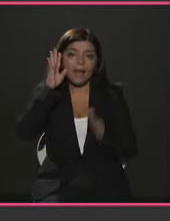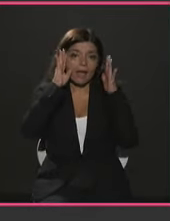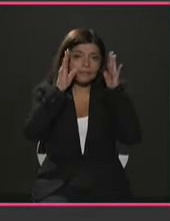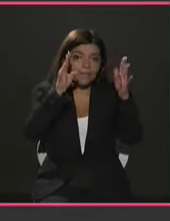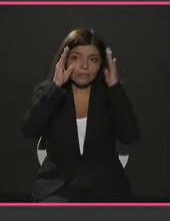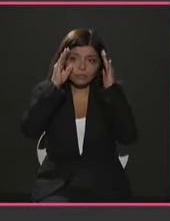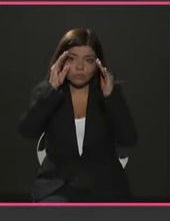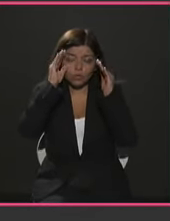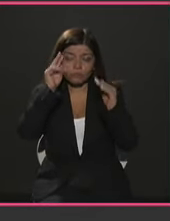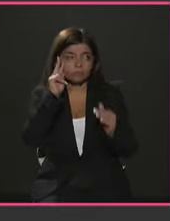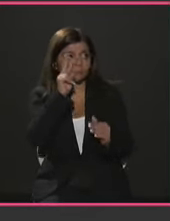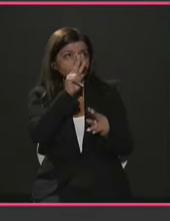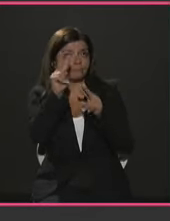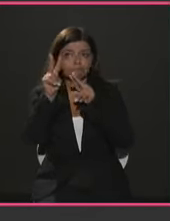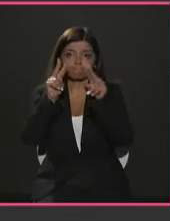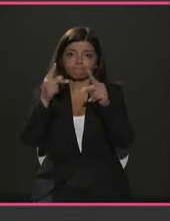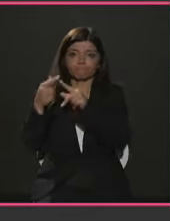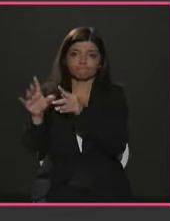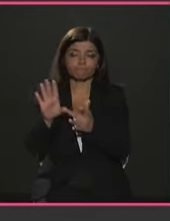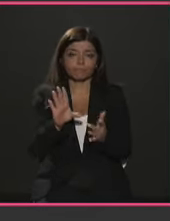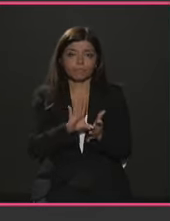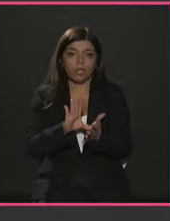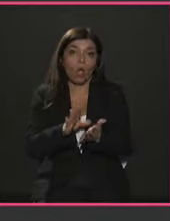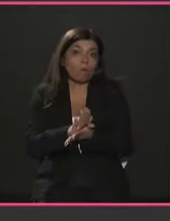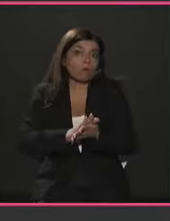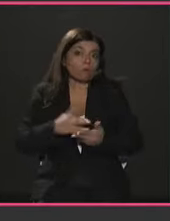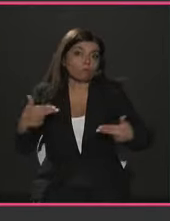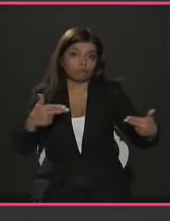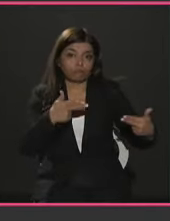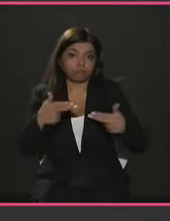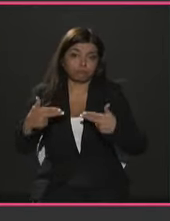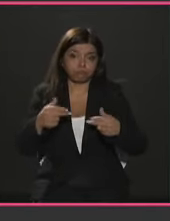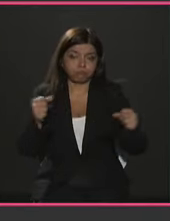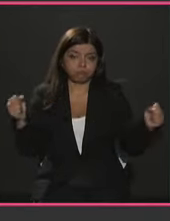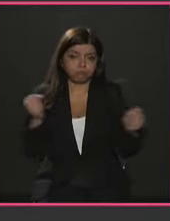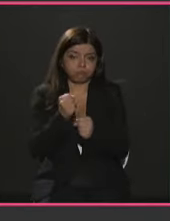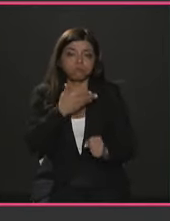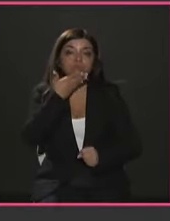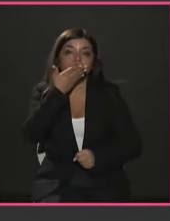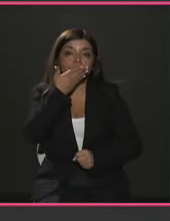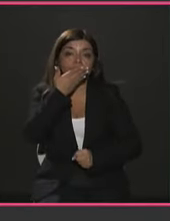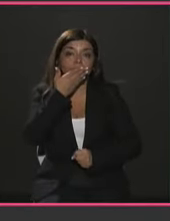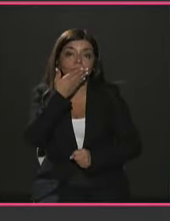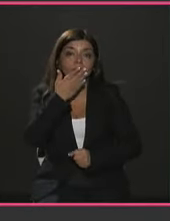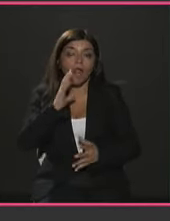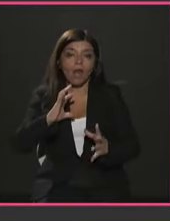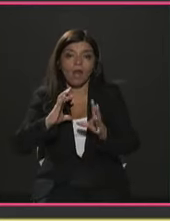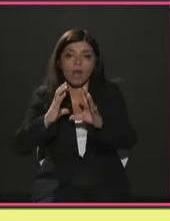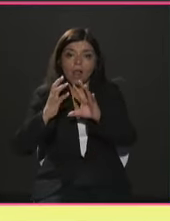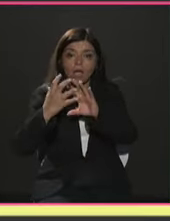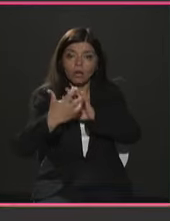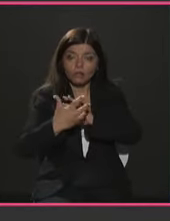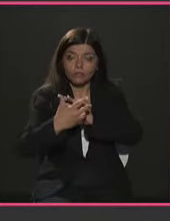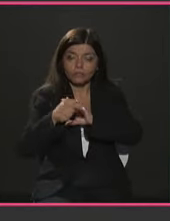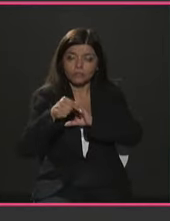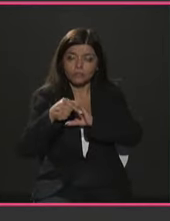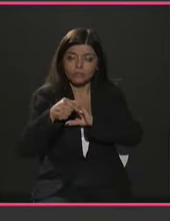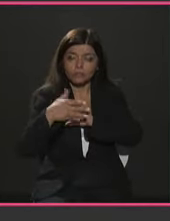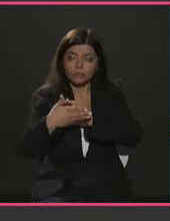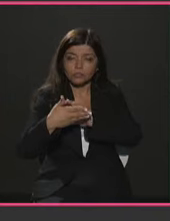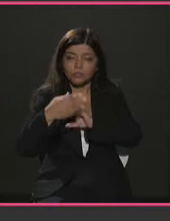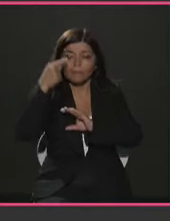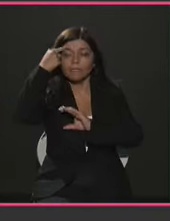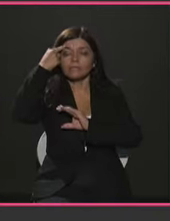niveles más altos de los que hemos visto probablemente desde la Guerra Fría eh la globalización que era un fenómeno que